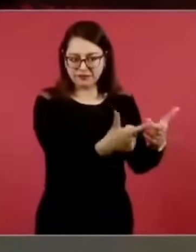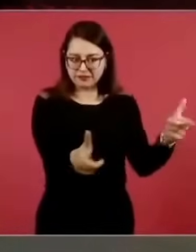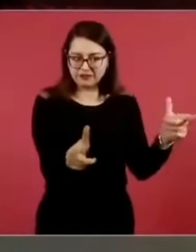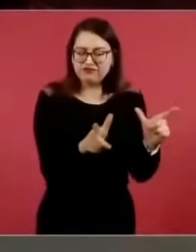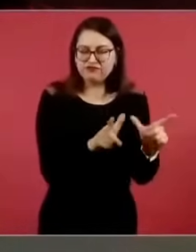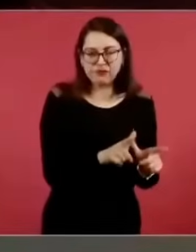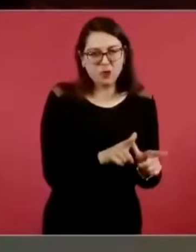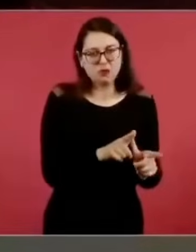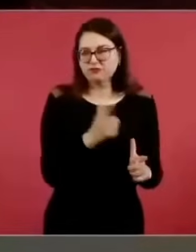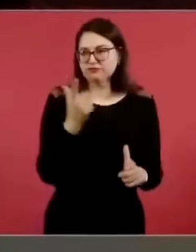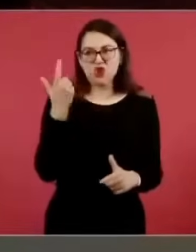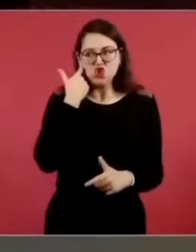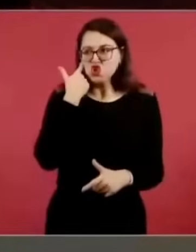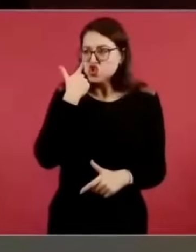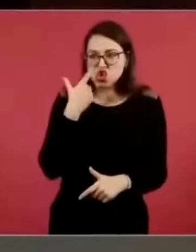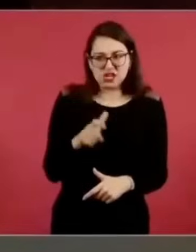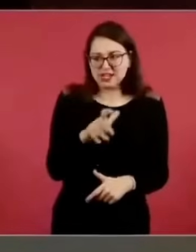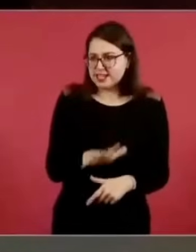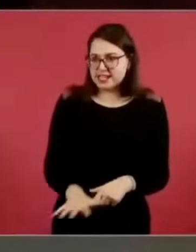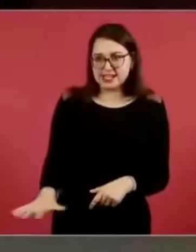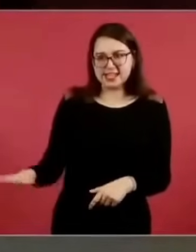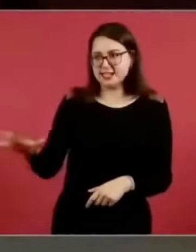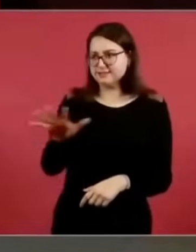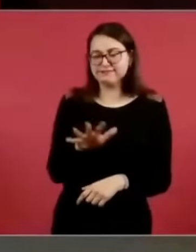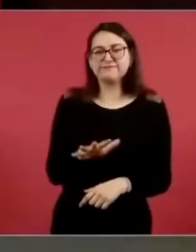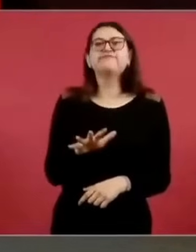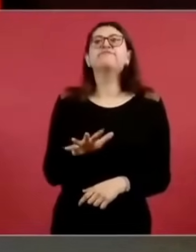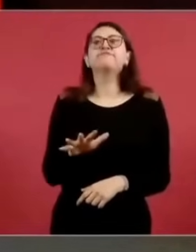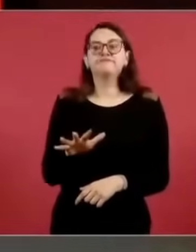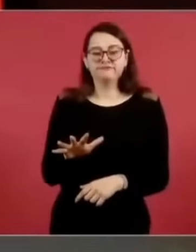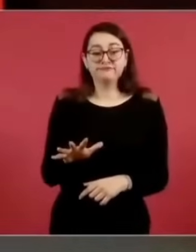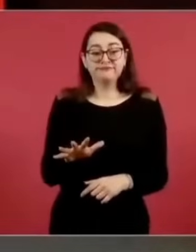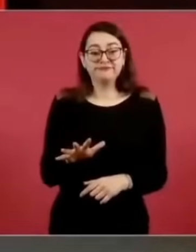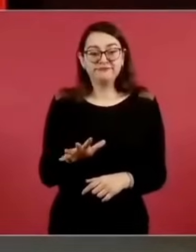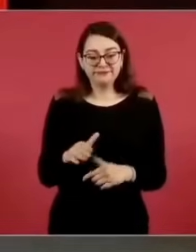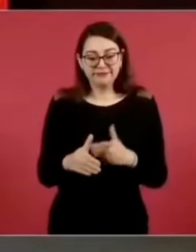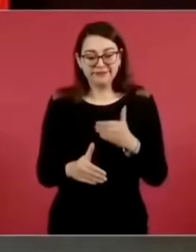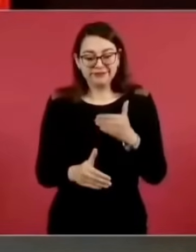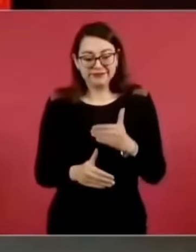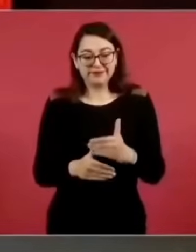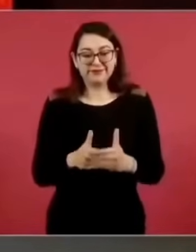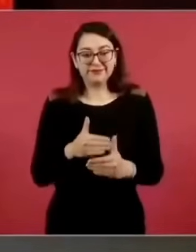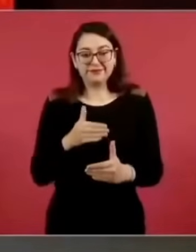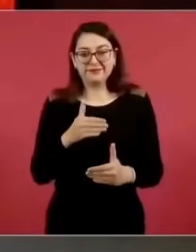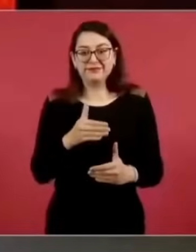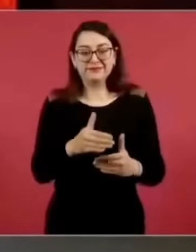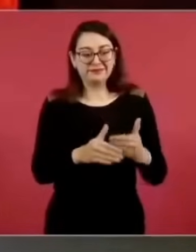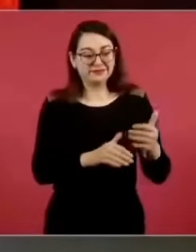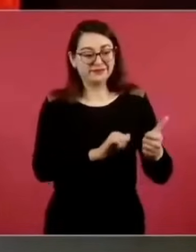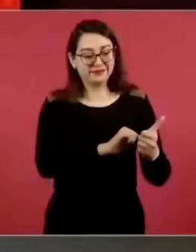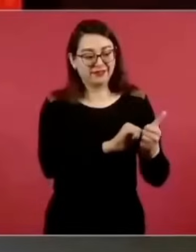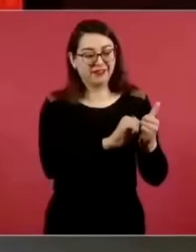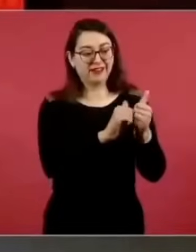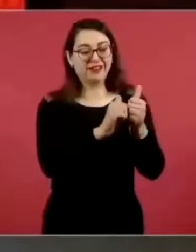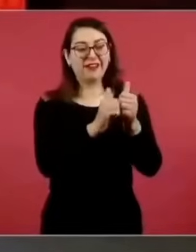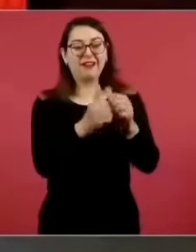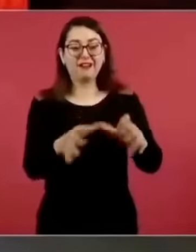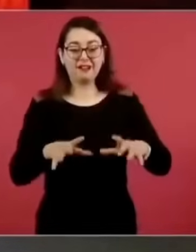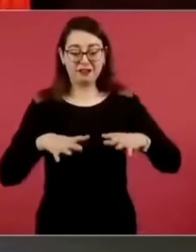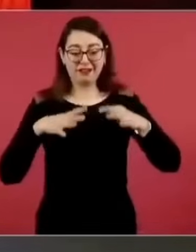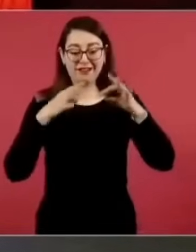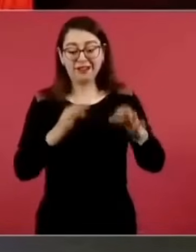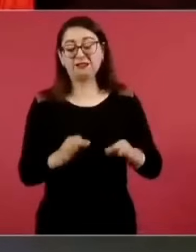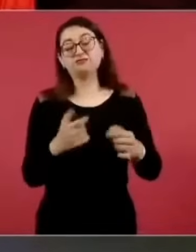histórico, con esos antecedentes, se funda el PAN. 39. En el